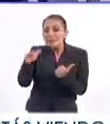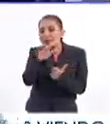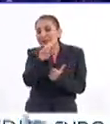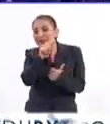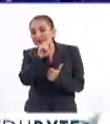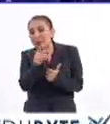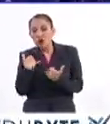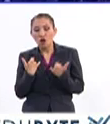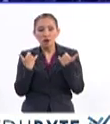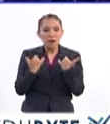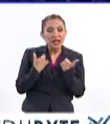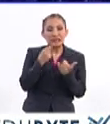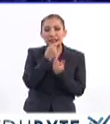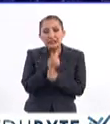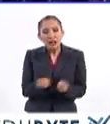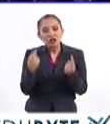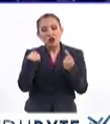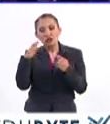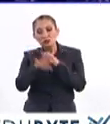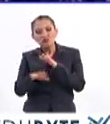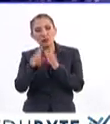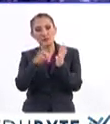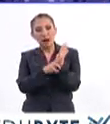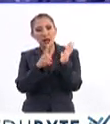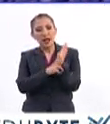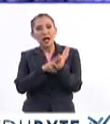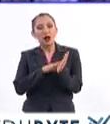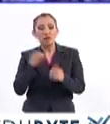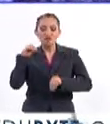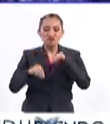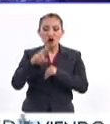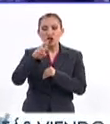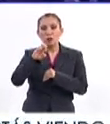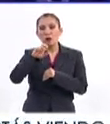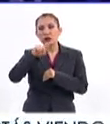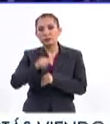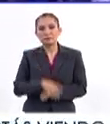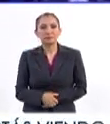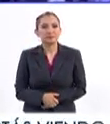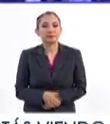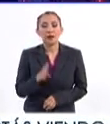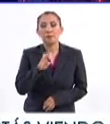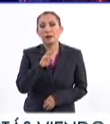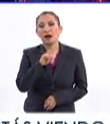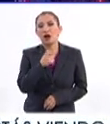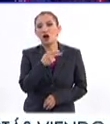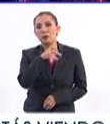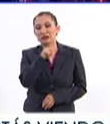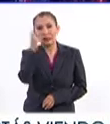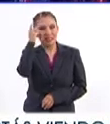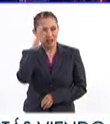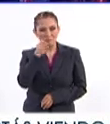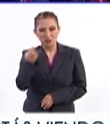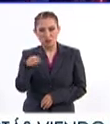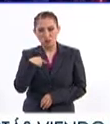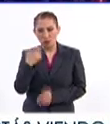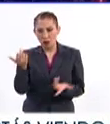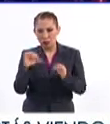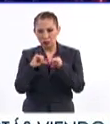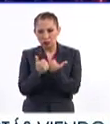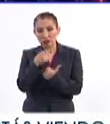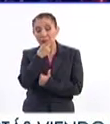áreas STEM a jóvenes y niños, centrándose en los valores a través de la construcción de un robot. Bárbara Gómez, directora de FIRST